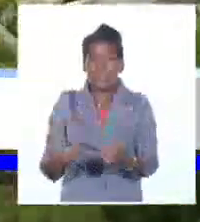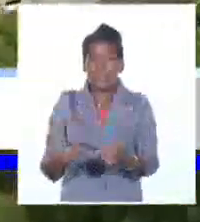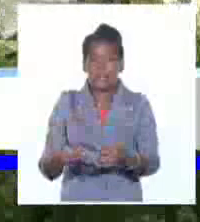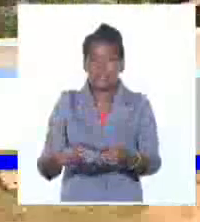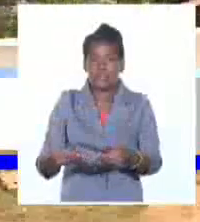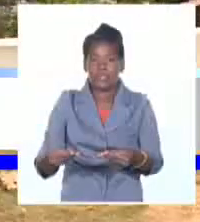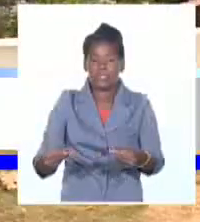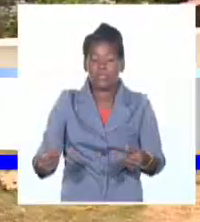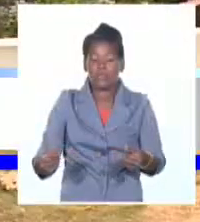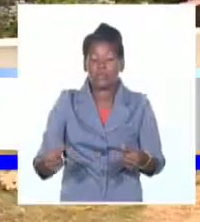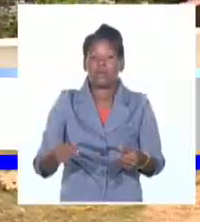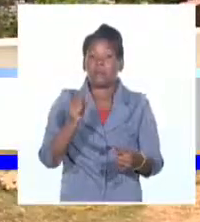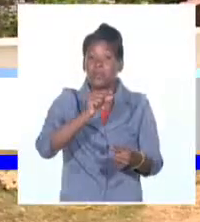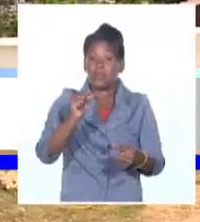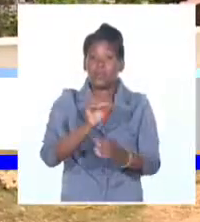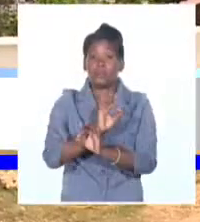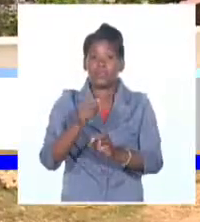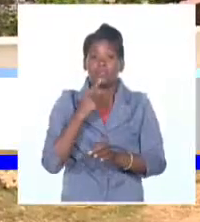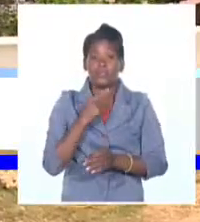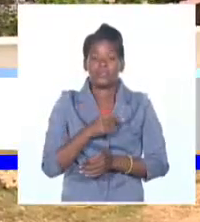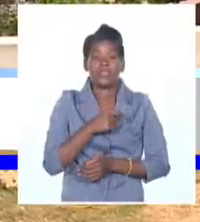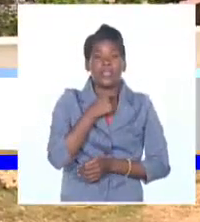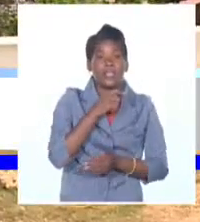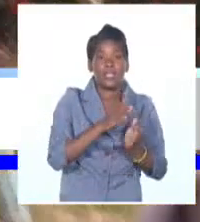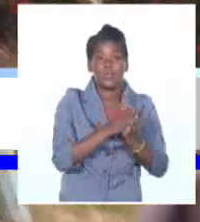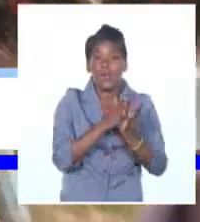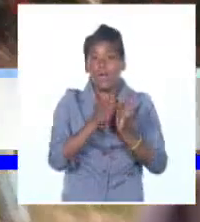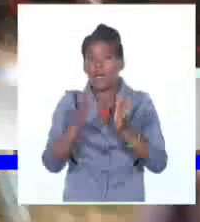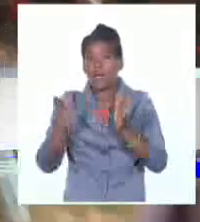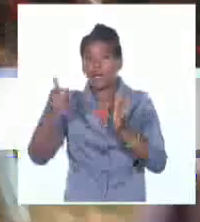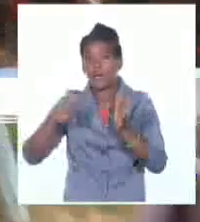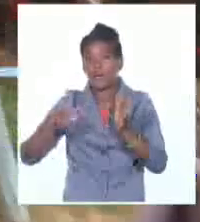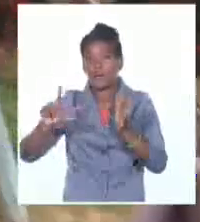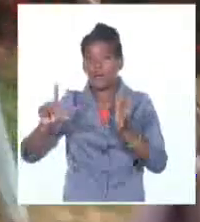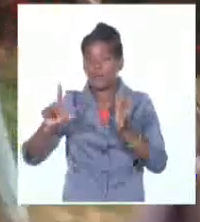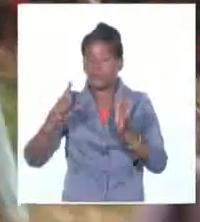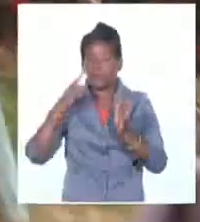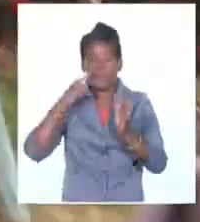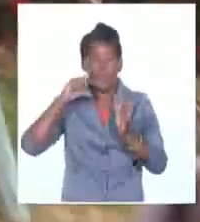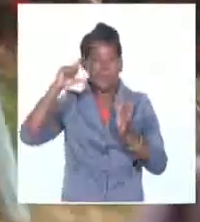esta franja más oriental de Cuba, solo se reportó el